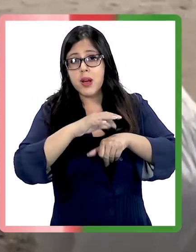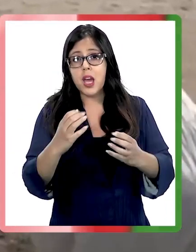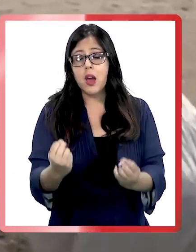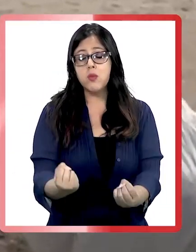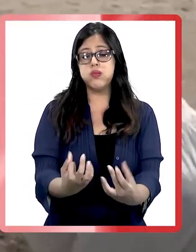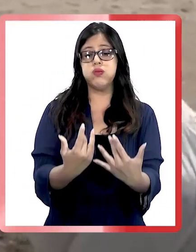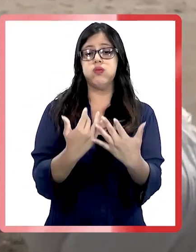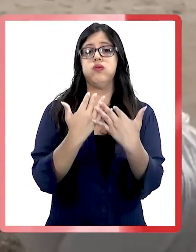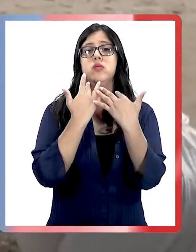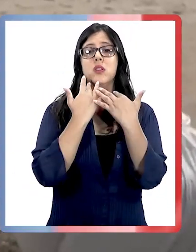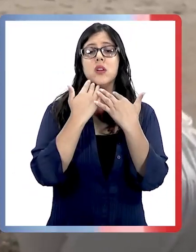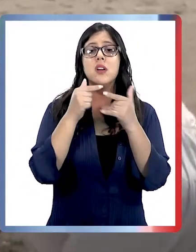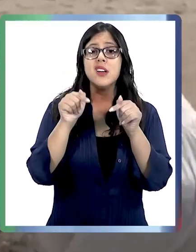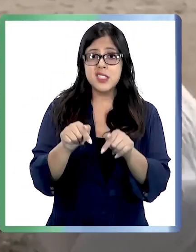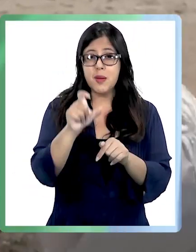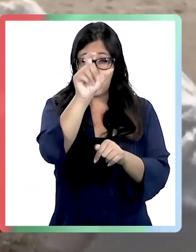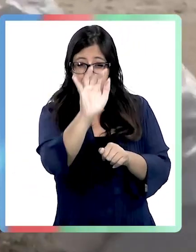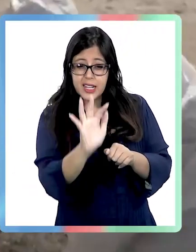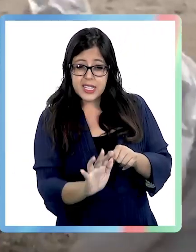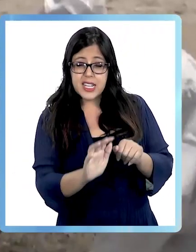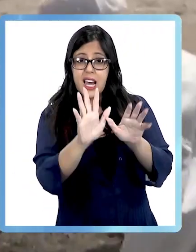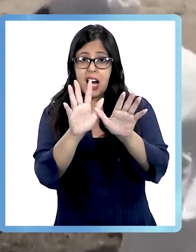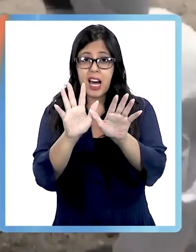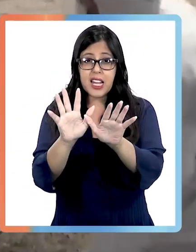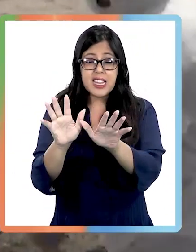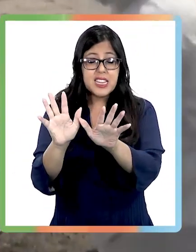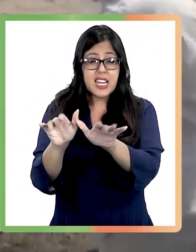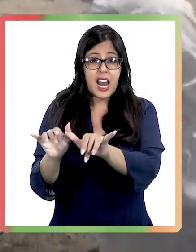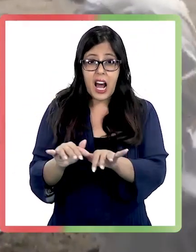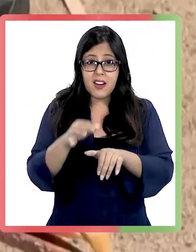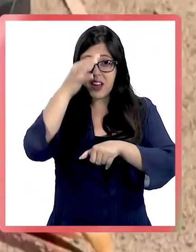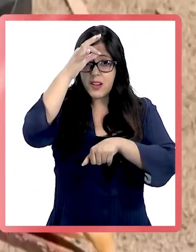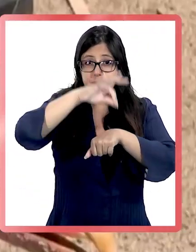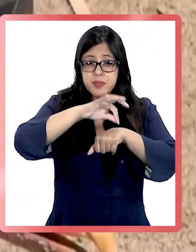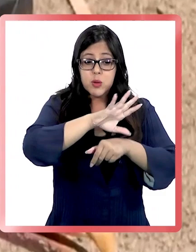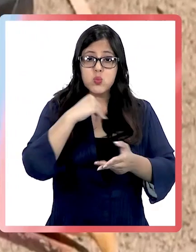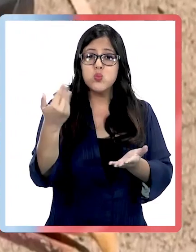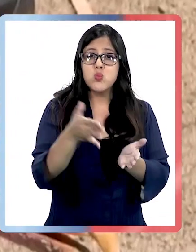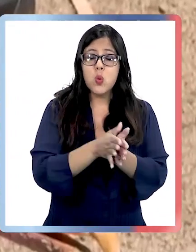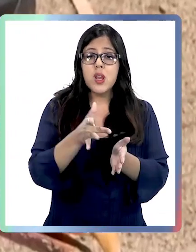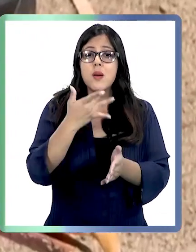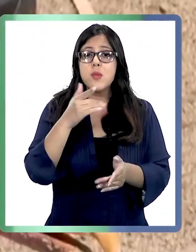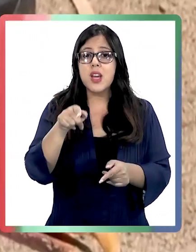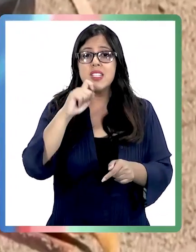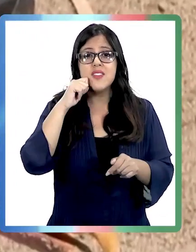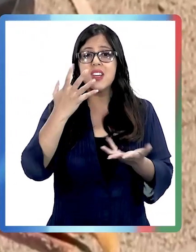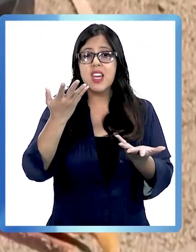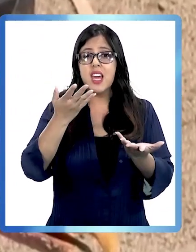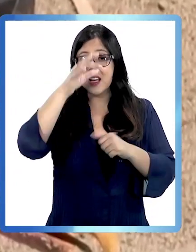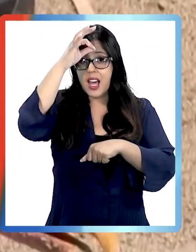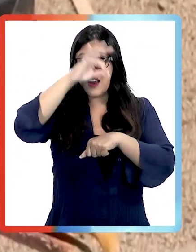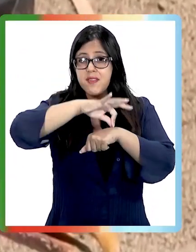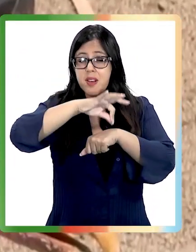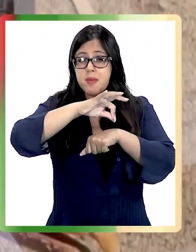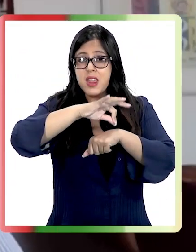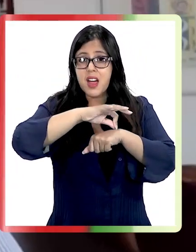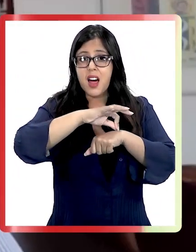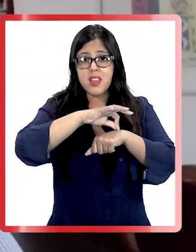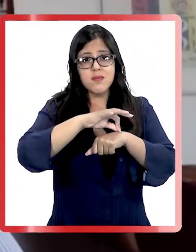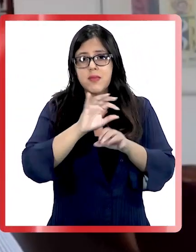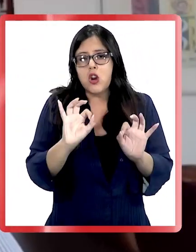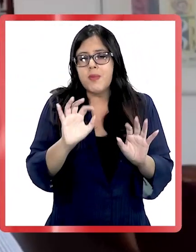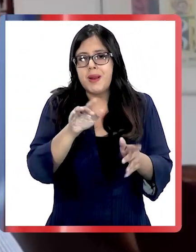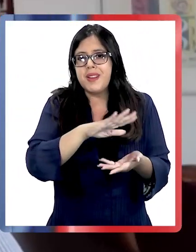enfermas hacia el ser humano, y las aves, dadas las características de este virus, la verdad es que fallecen, porque es un virus de patogenicidad para las